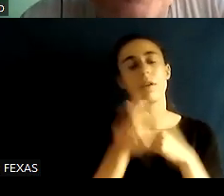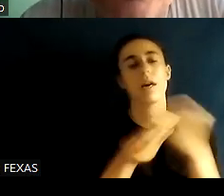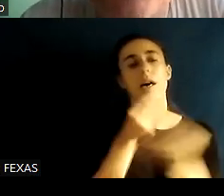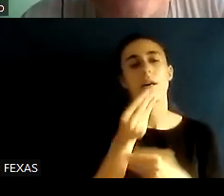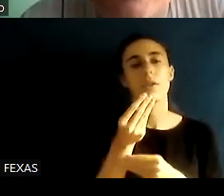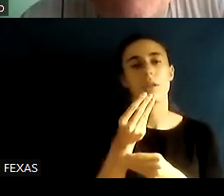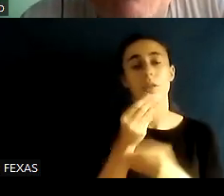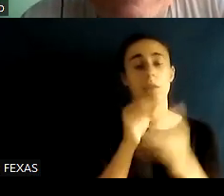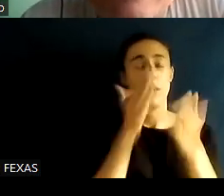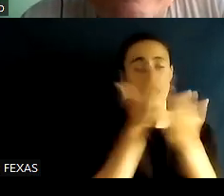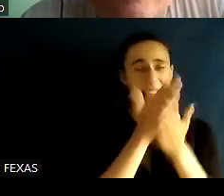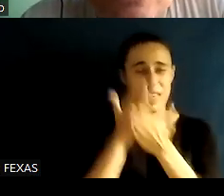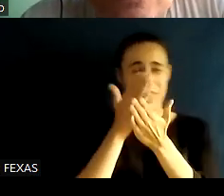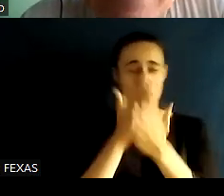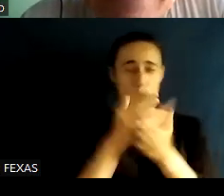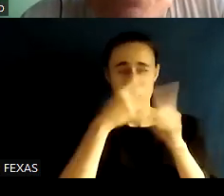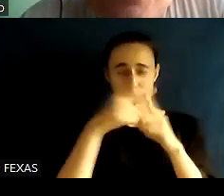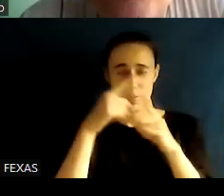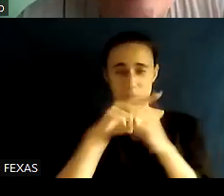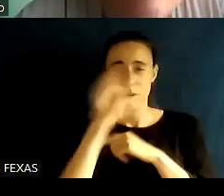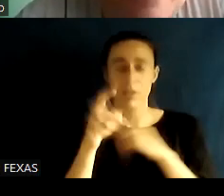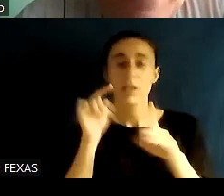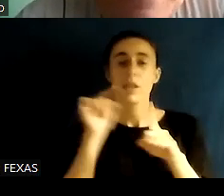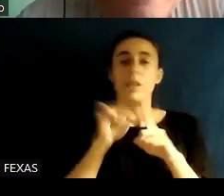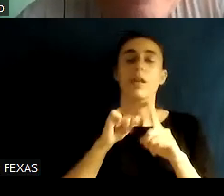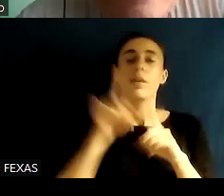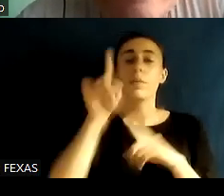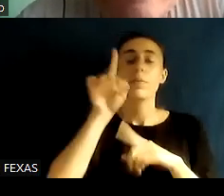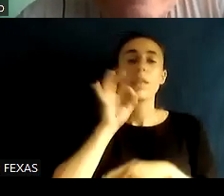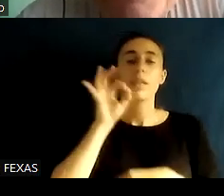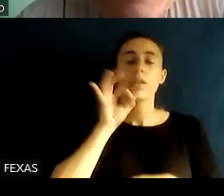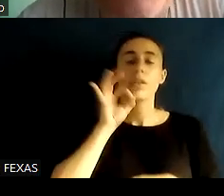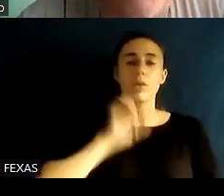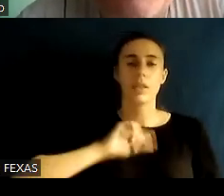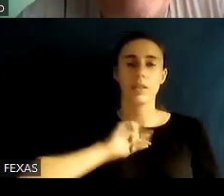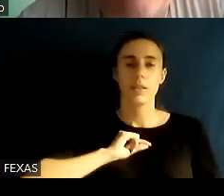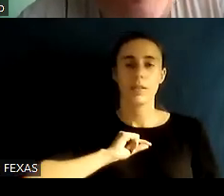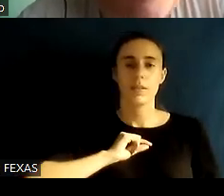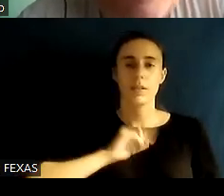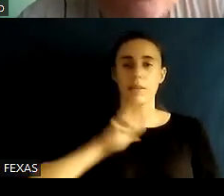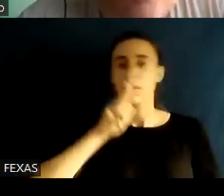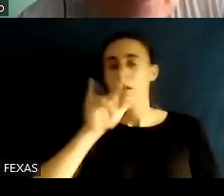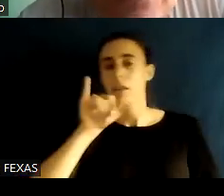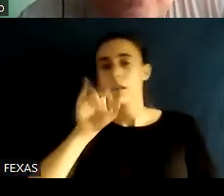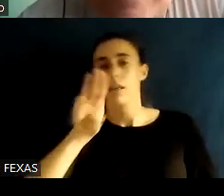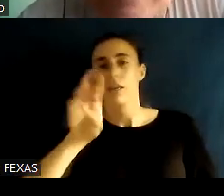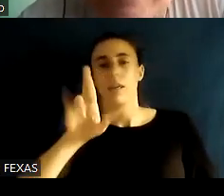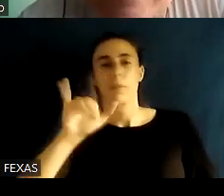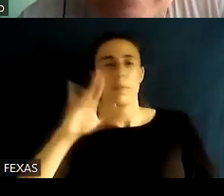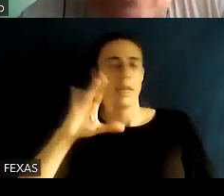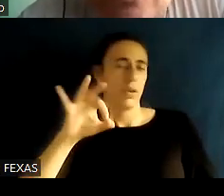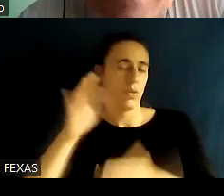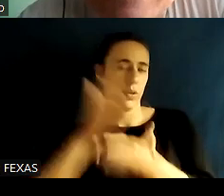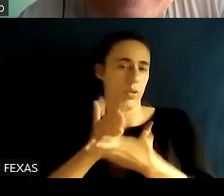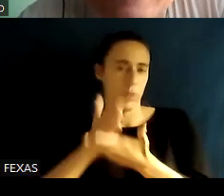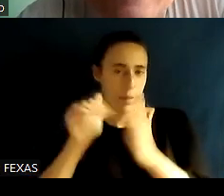múltiples estudios para el trastorno del ánimo, no han llegado al nivel del hipérico, pero el azafrán ha sido, sobre todo en